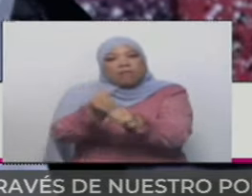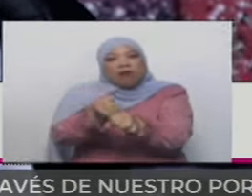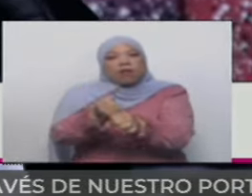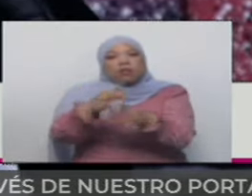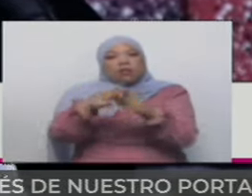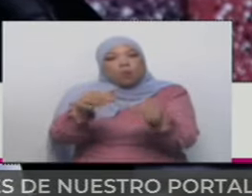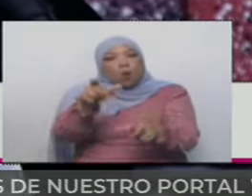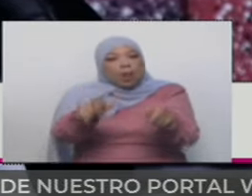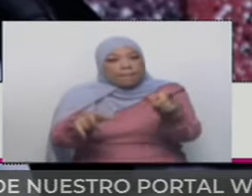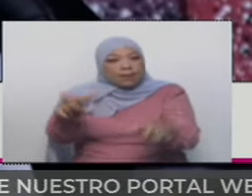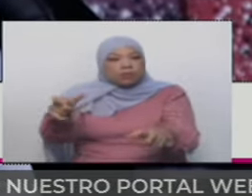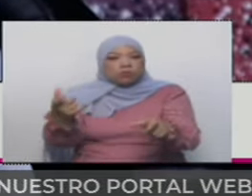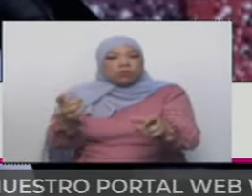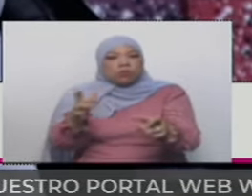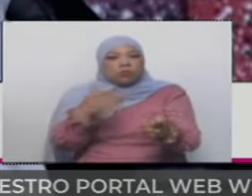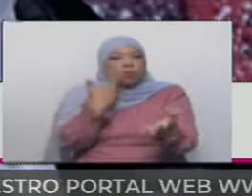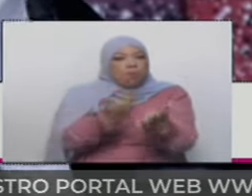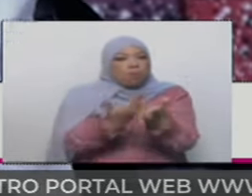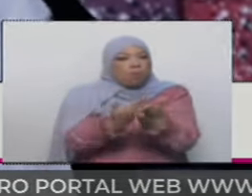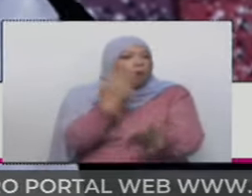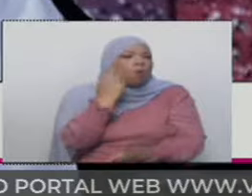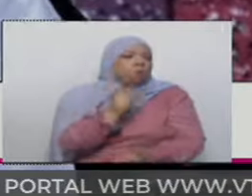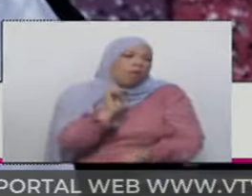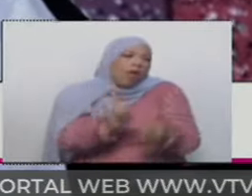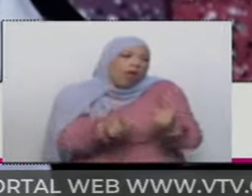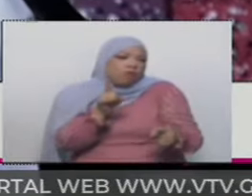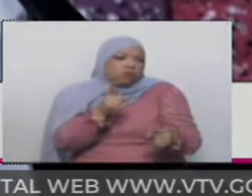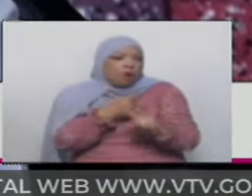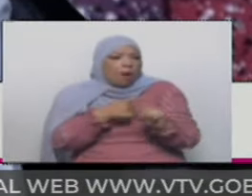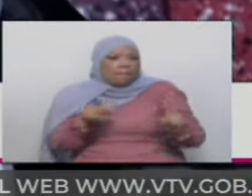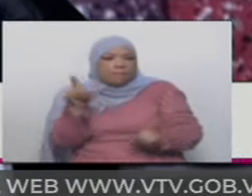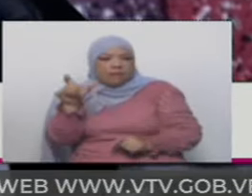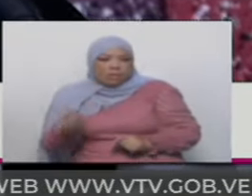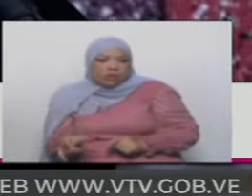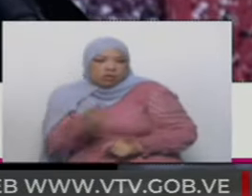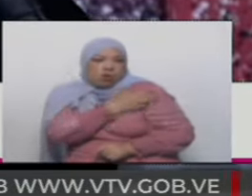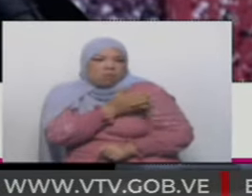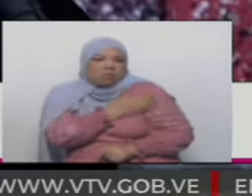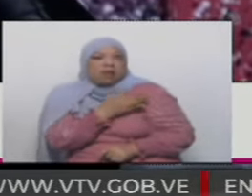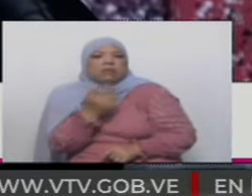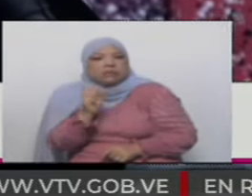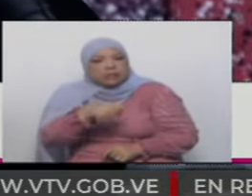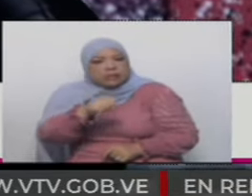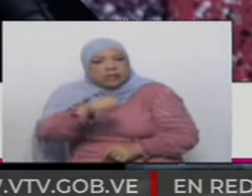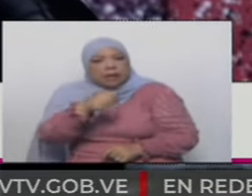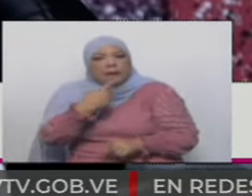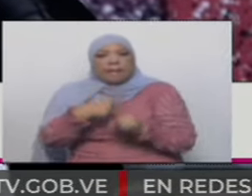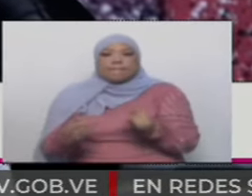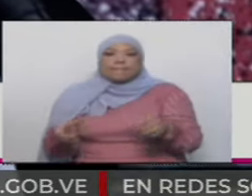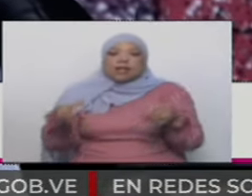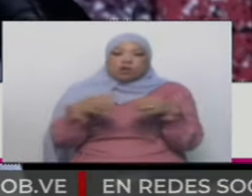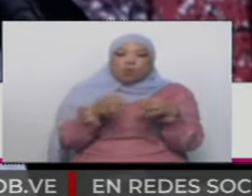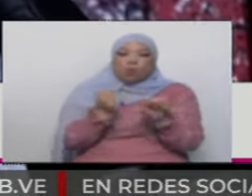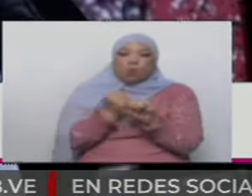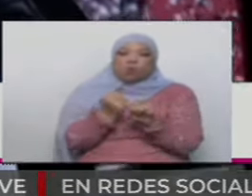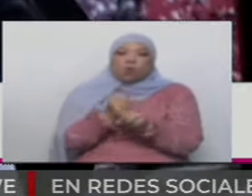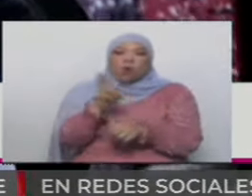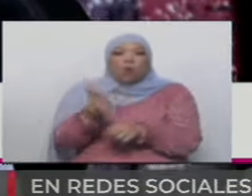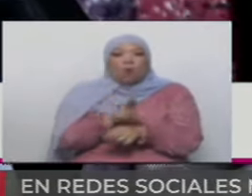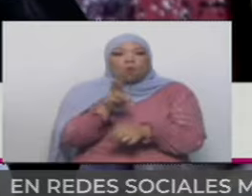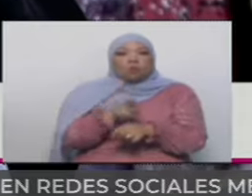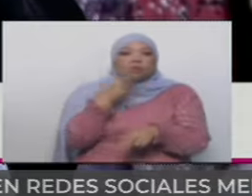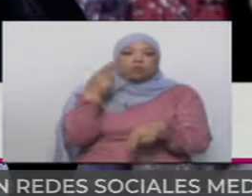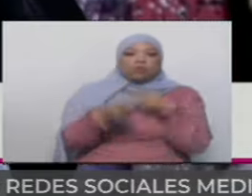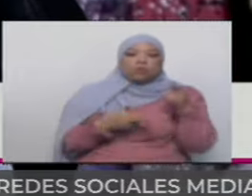que a lo mejor no están con nuestro proyecto bolivariano, como también hemos escuchado críticas muy duras de los comités del pueblo usuario del metro, pero ellos